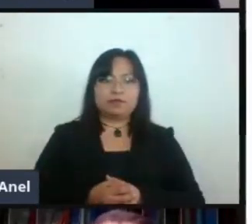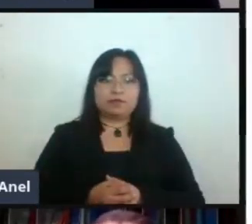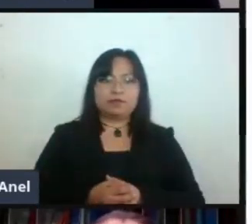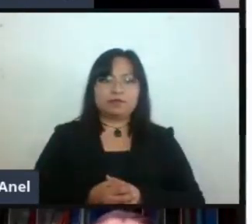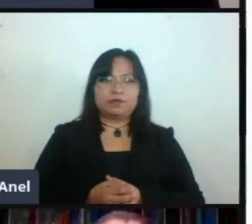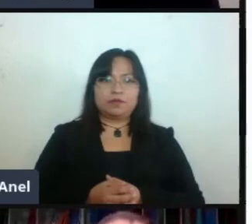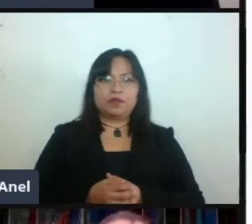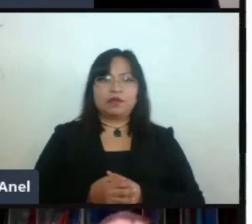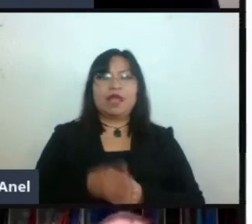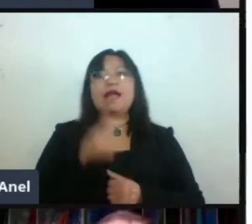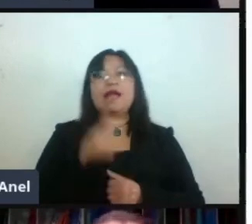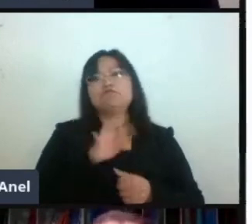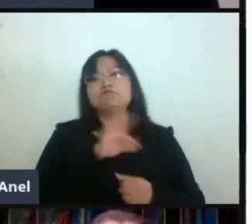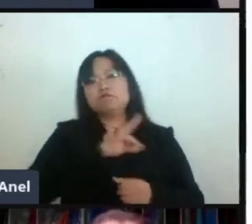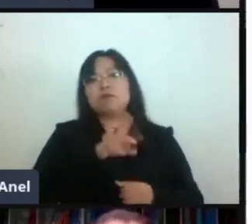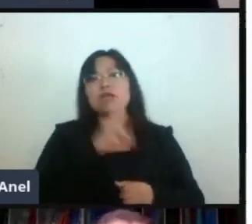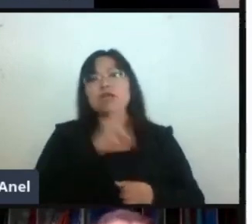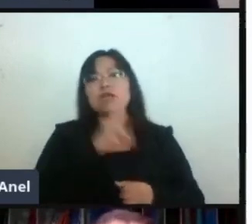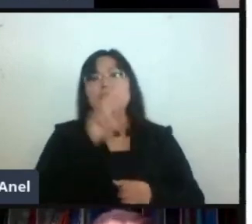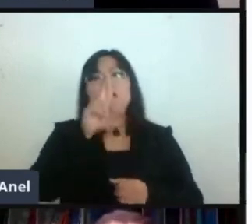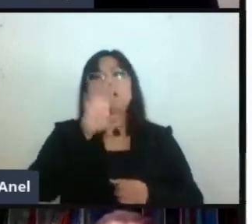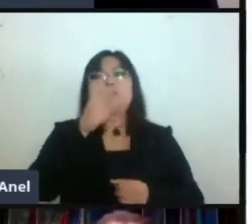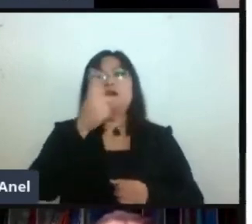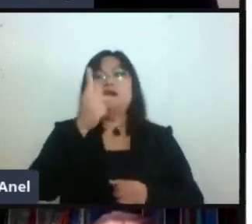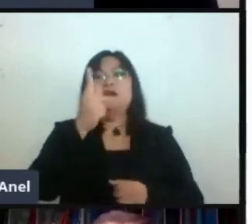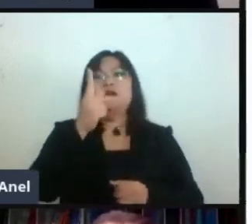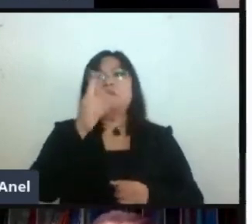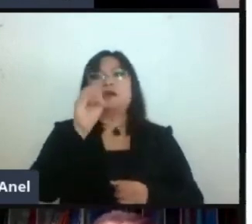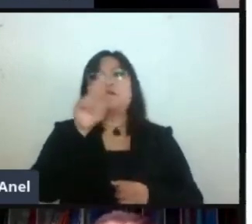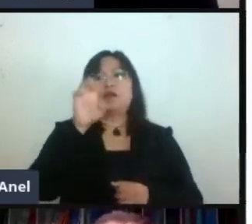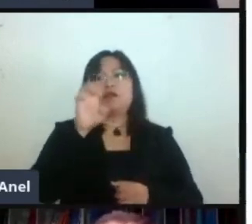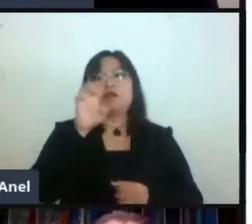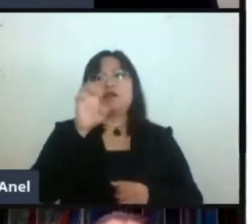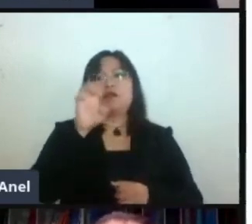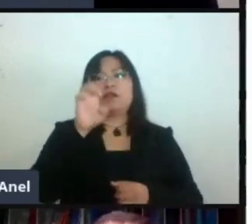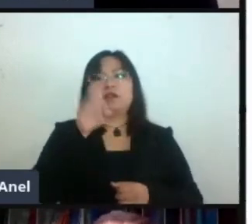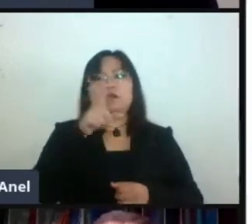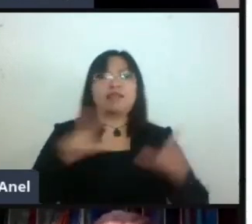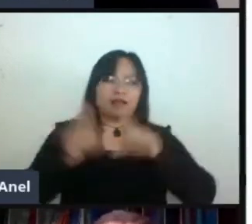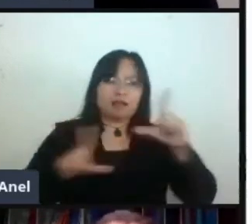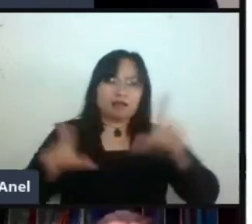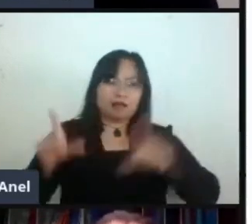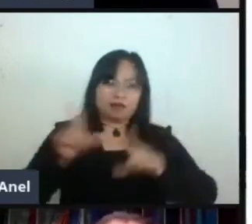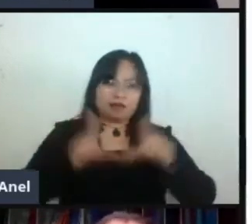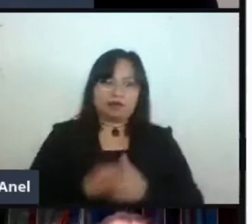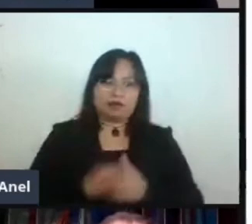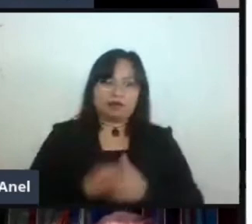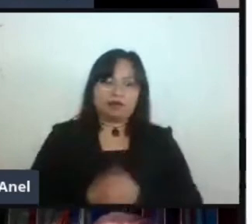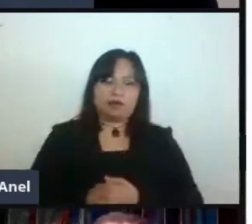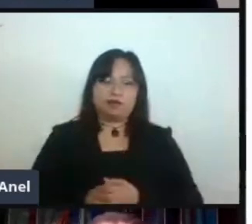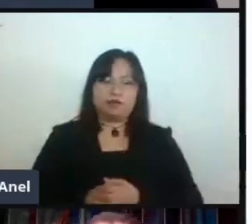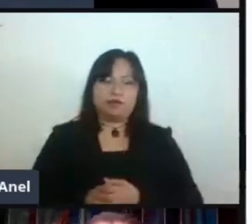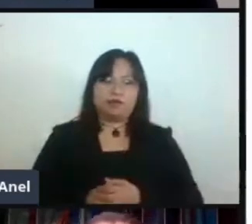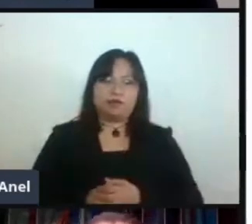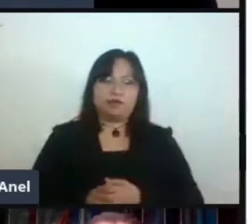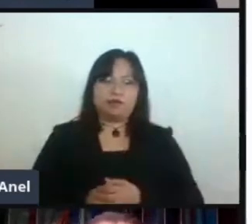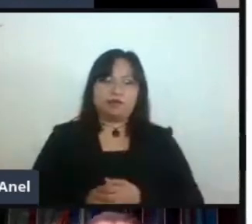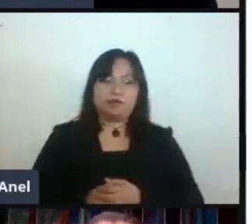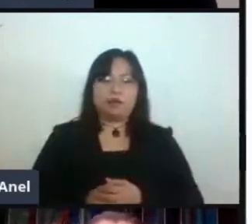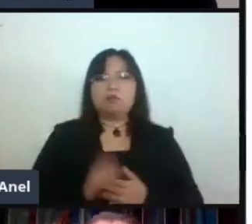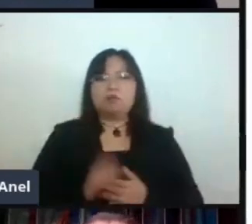de laboratorio, por ejemplo. Ahorita los niños no tienen reportes, pero reportes de práctica, si los mando a hacer ahí una